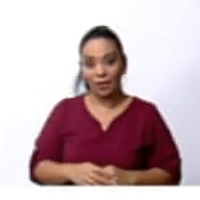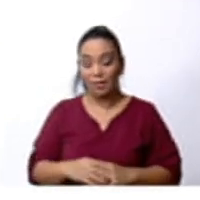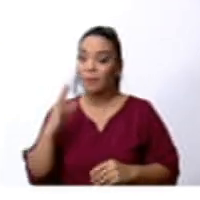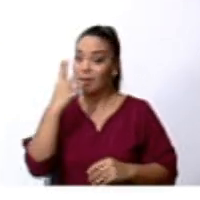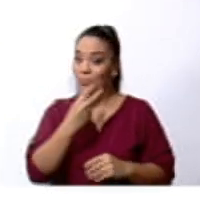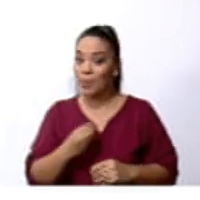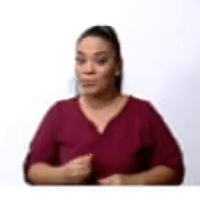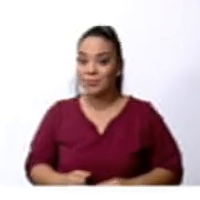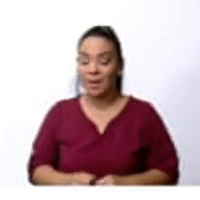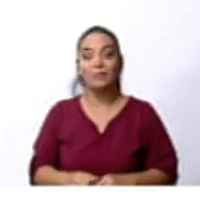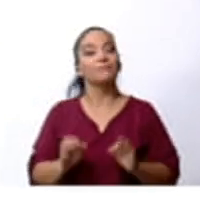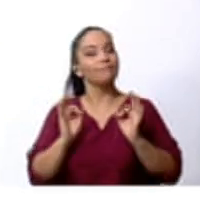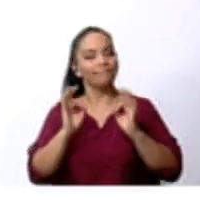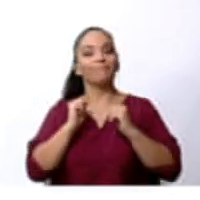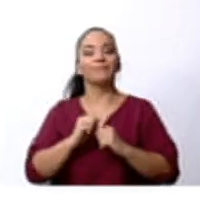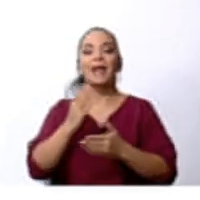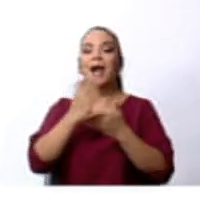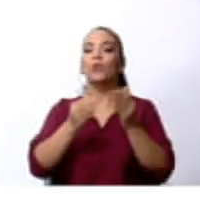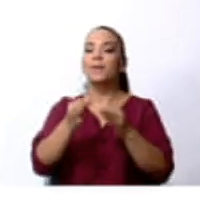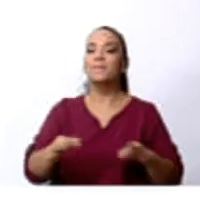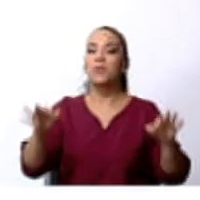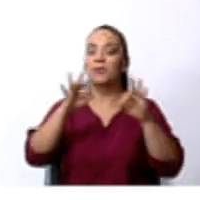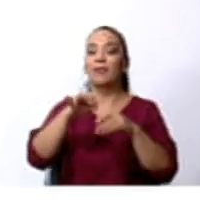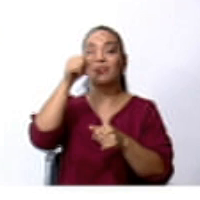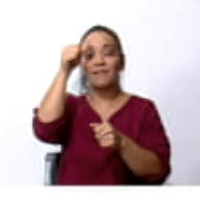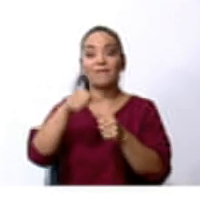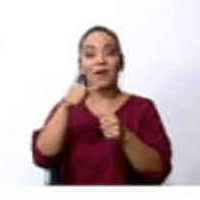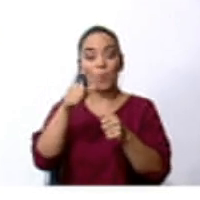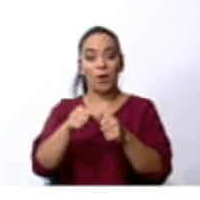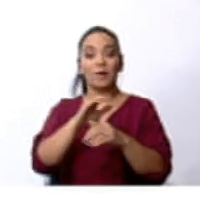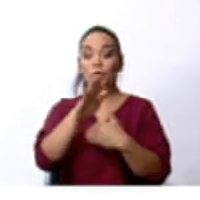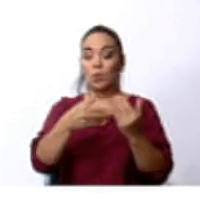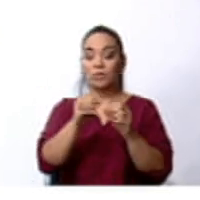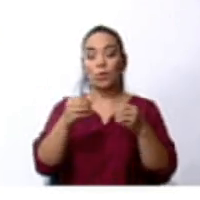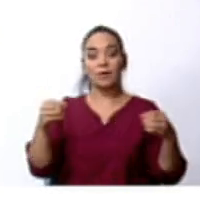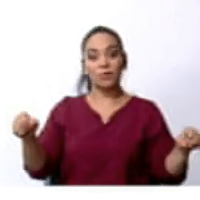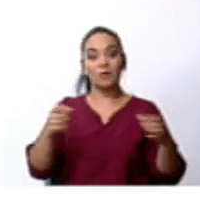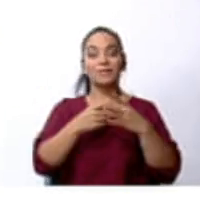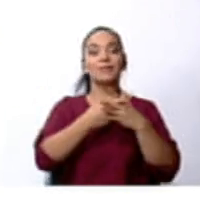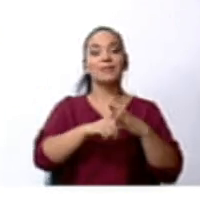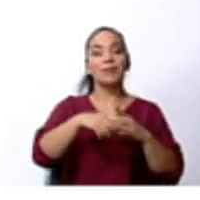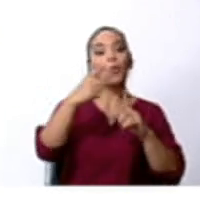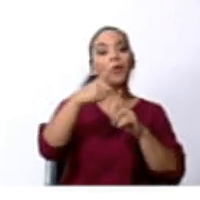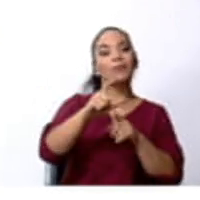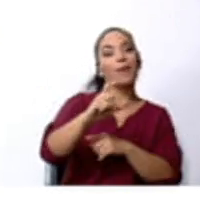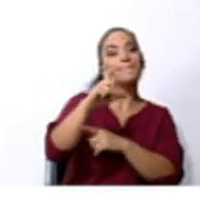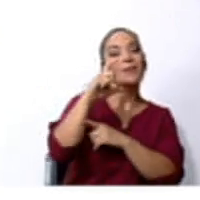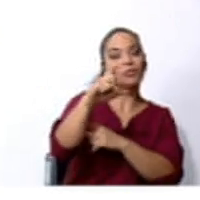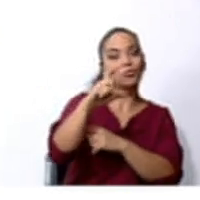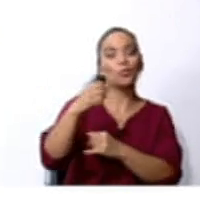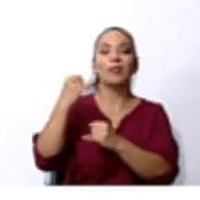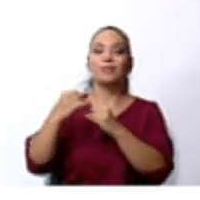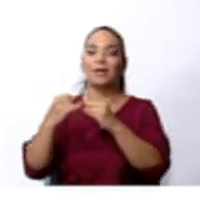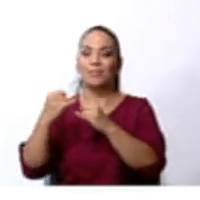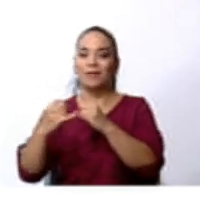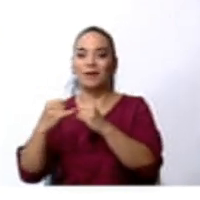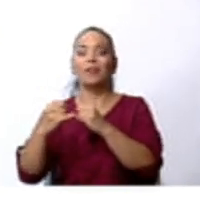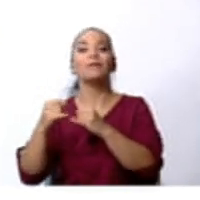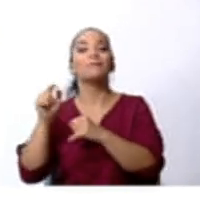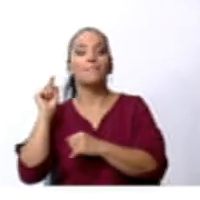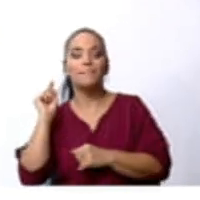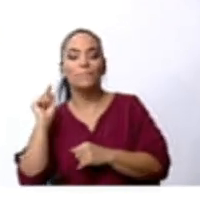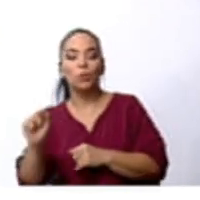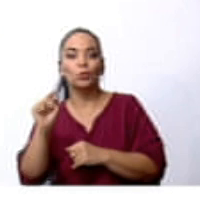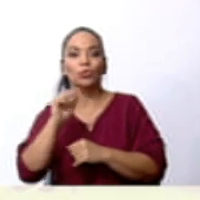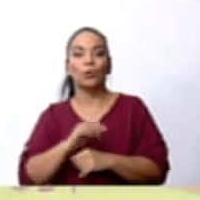Hermosa. Hay algo muy importante. Recuerden que toda oración inicia con mayúscula y termina con un